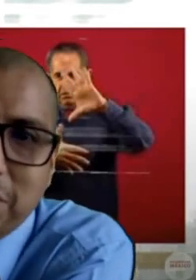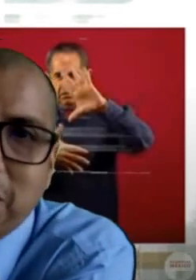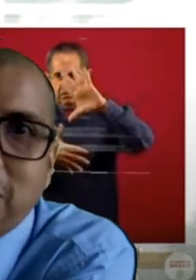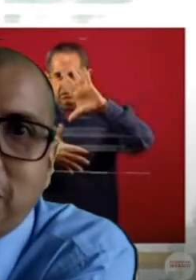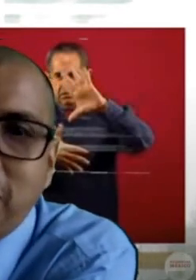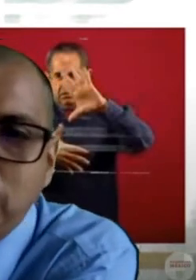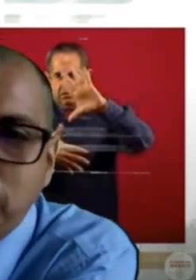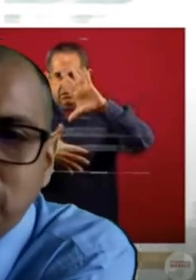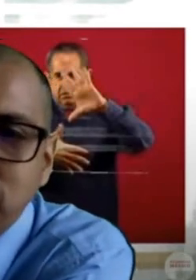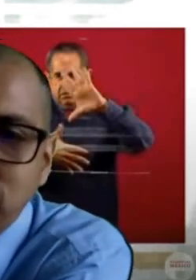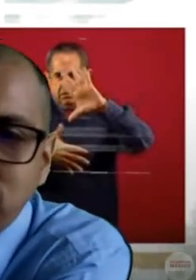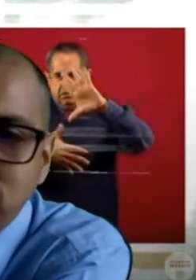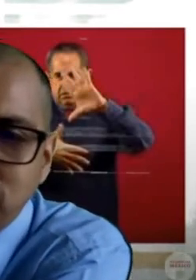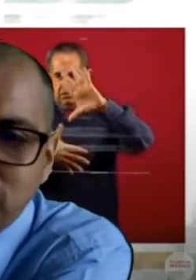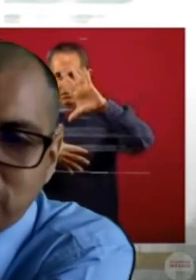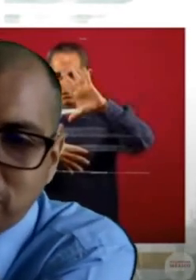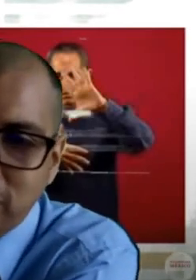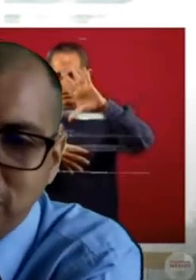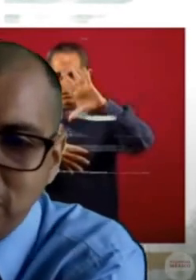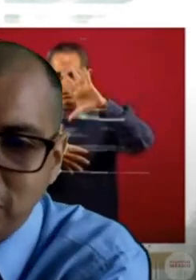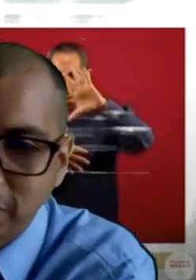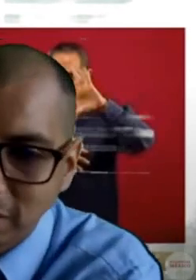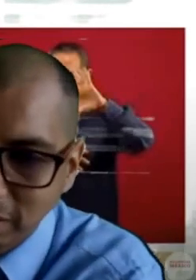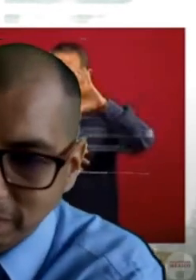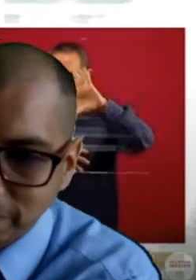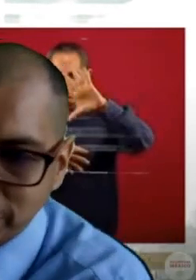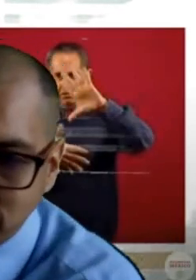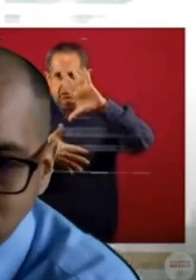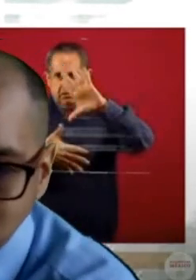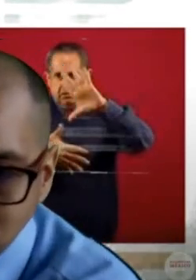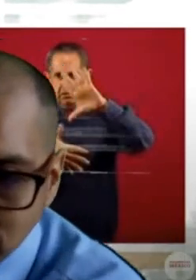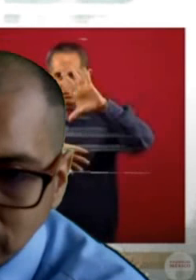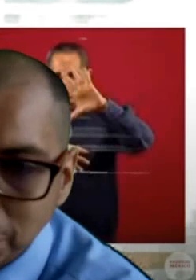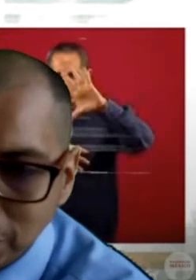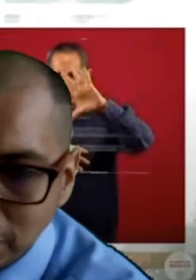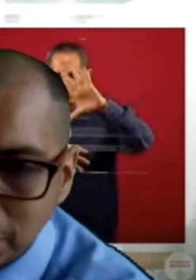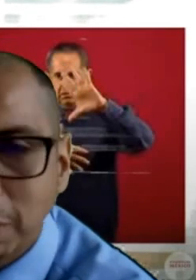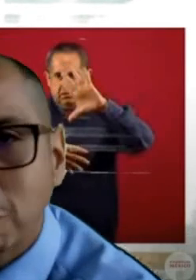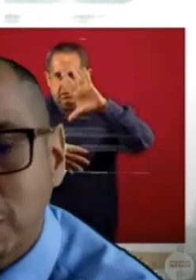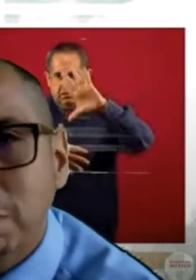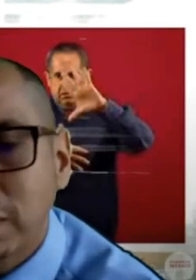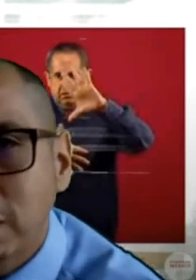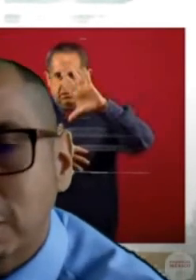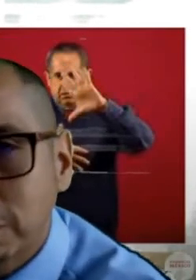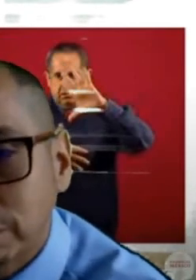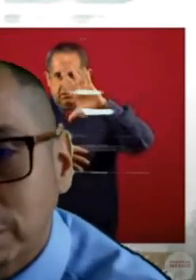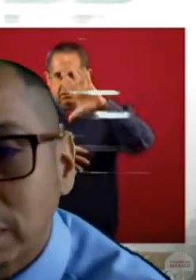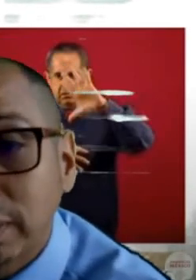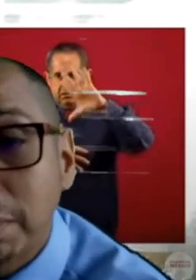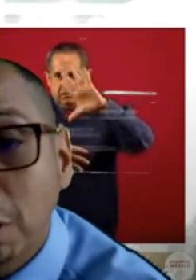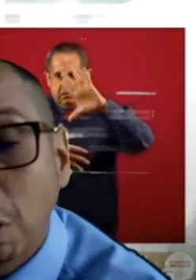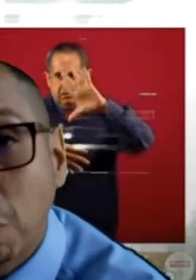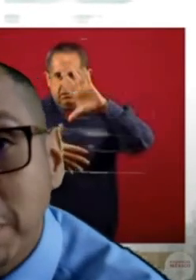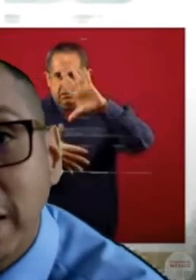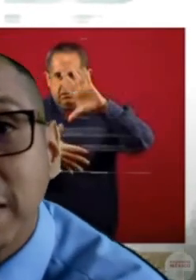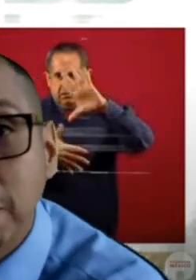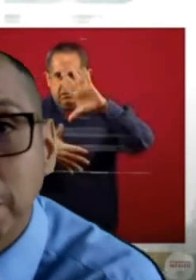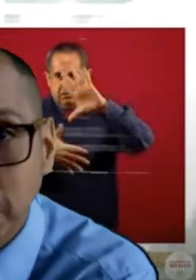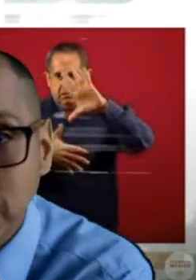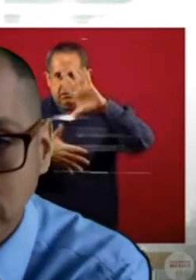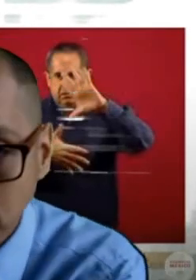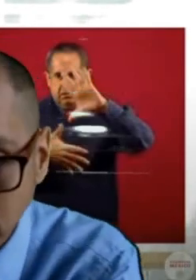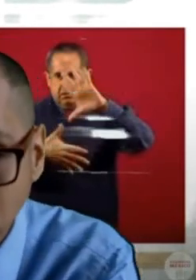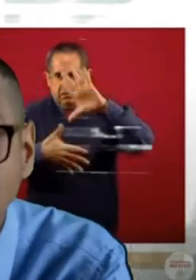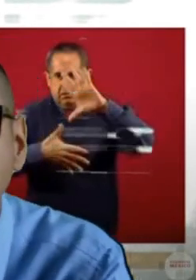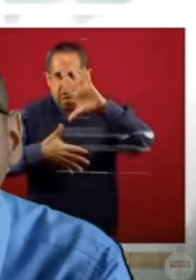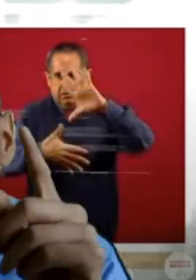que le pasó lanzar argentina también iba mejor que méxico y también colombia iba